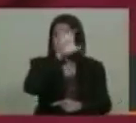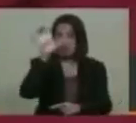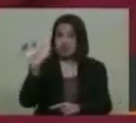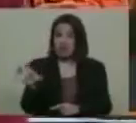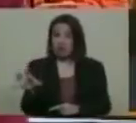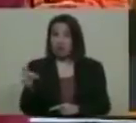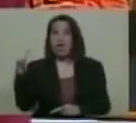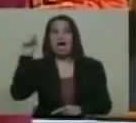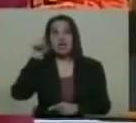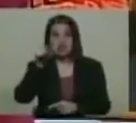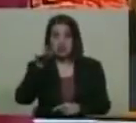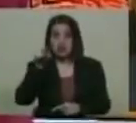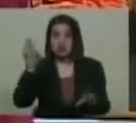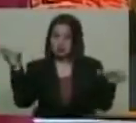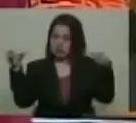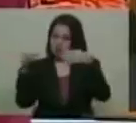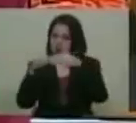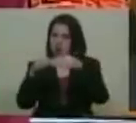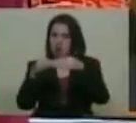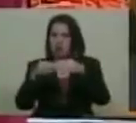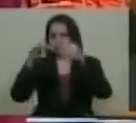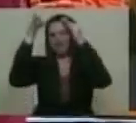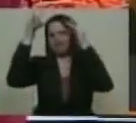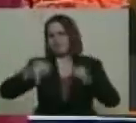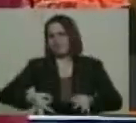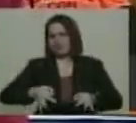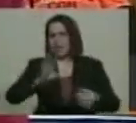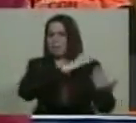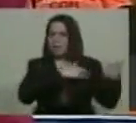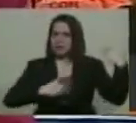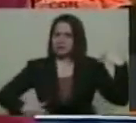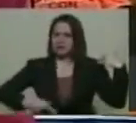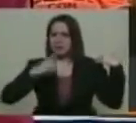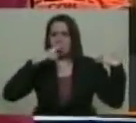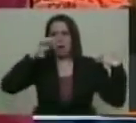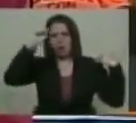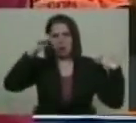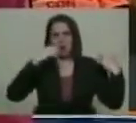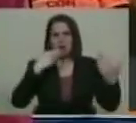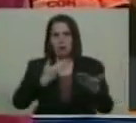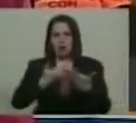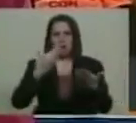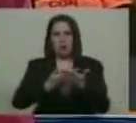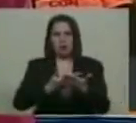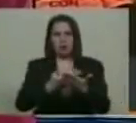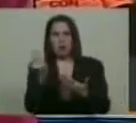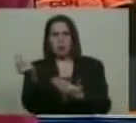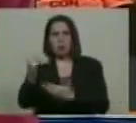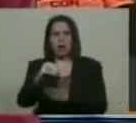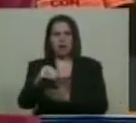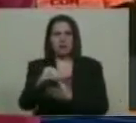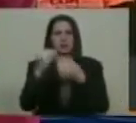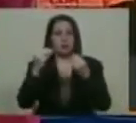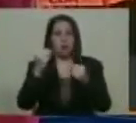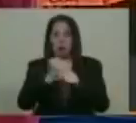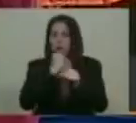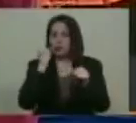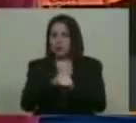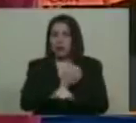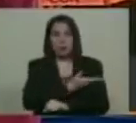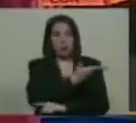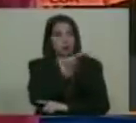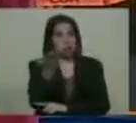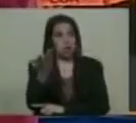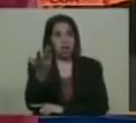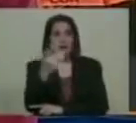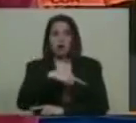allí, presidente, lo ratificamos, no solo lo postulamos, vamos a trabajar por usted. Nosotros lo